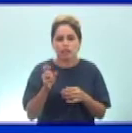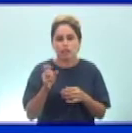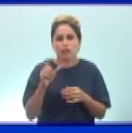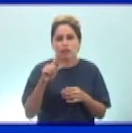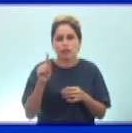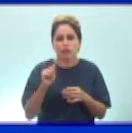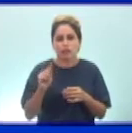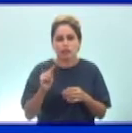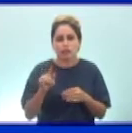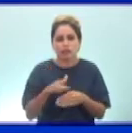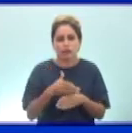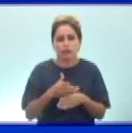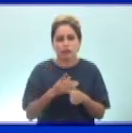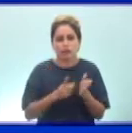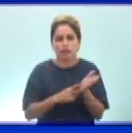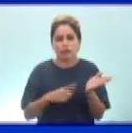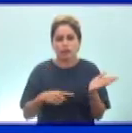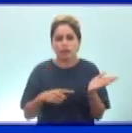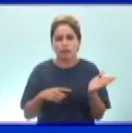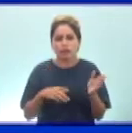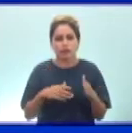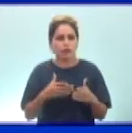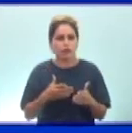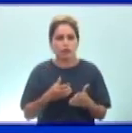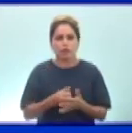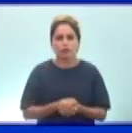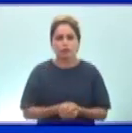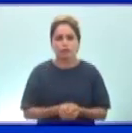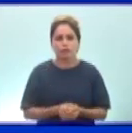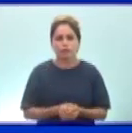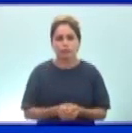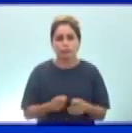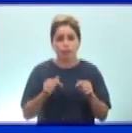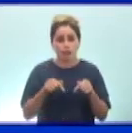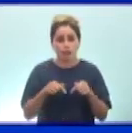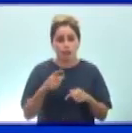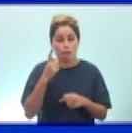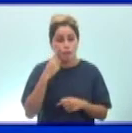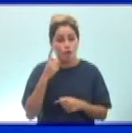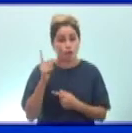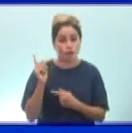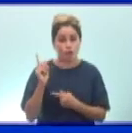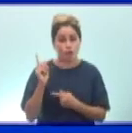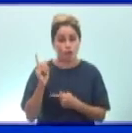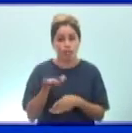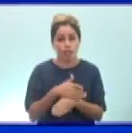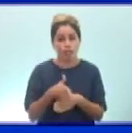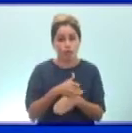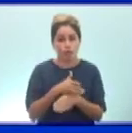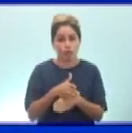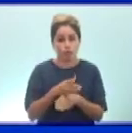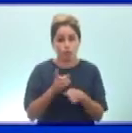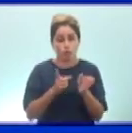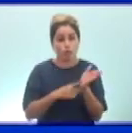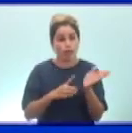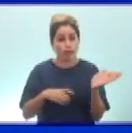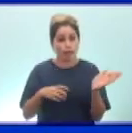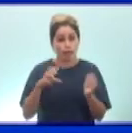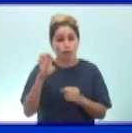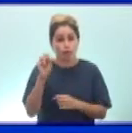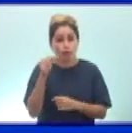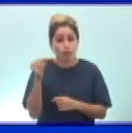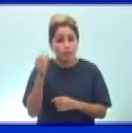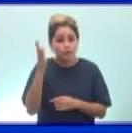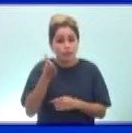distribución electrónica que le corresponde al átomo de carbono. Y ahí tenemos representado la distribución electrónica simplificada